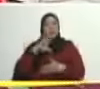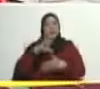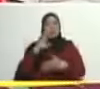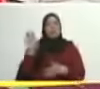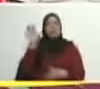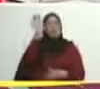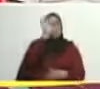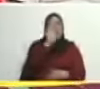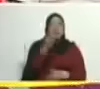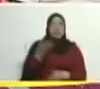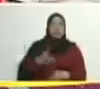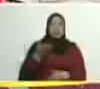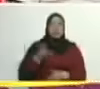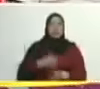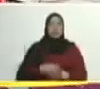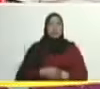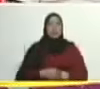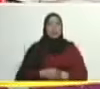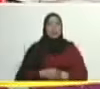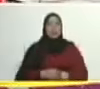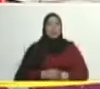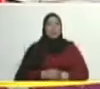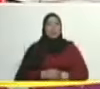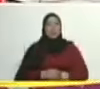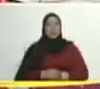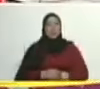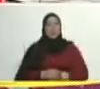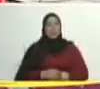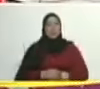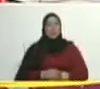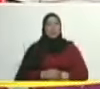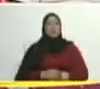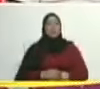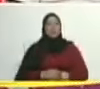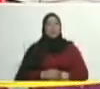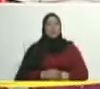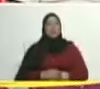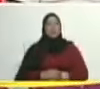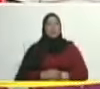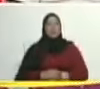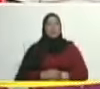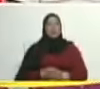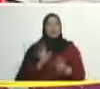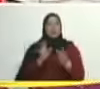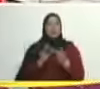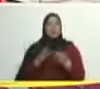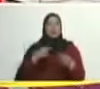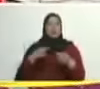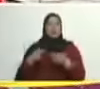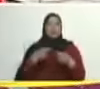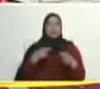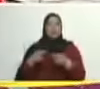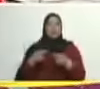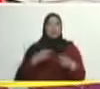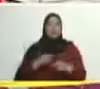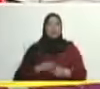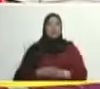es muy importante. Por eso tenemos que fortalecer la interconexión aérea entre nuestros